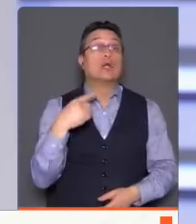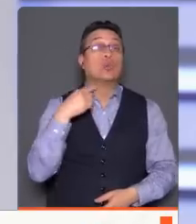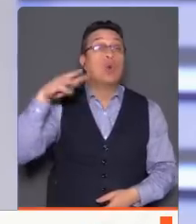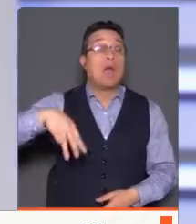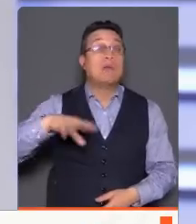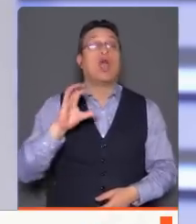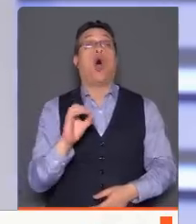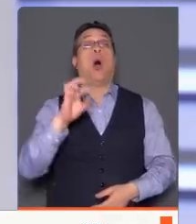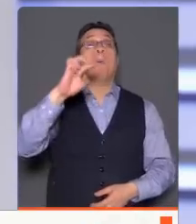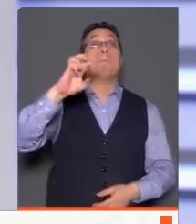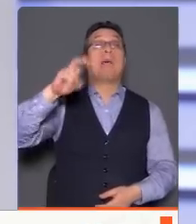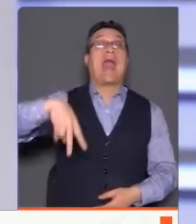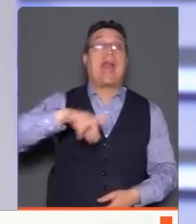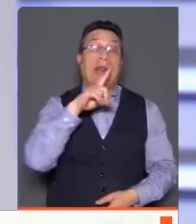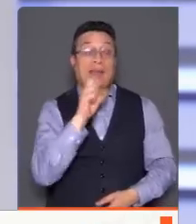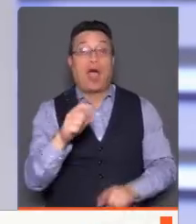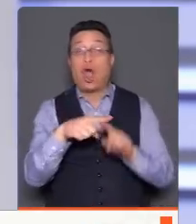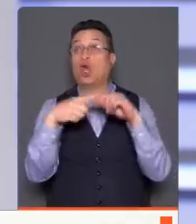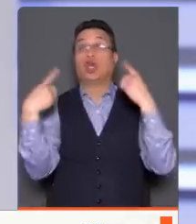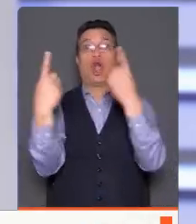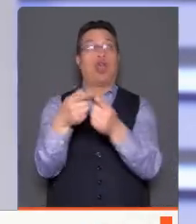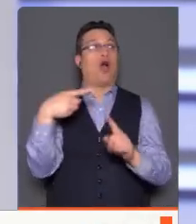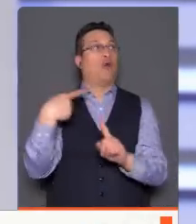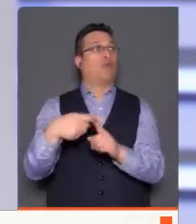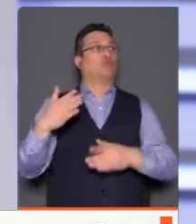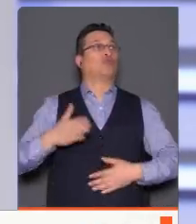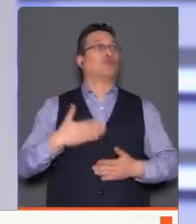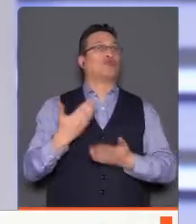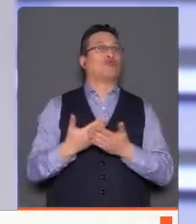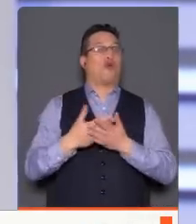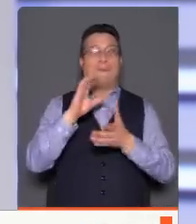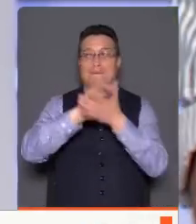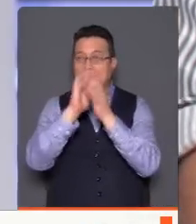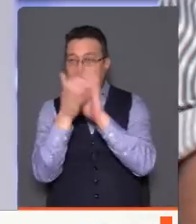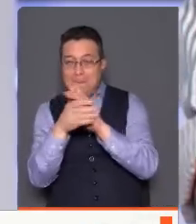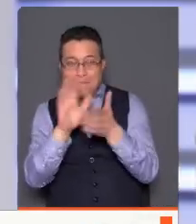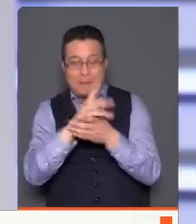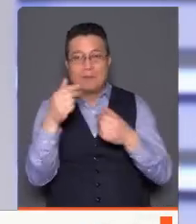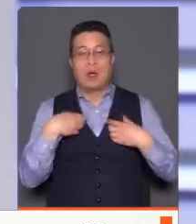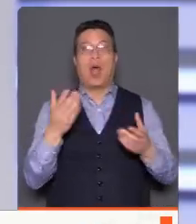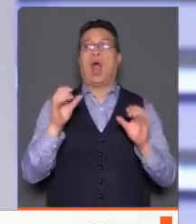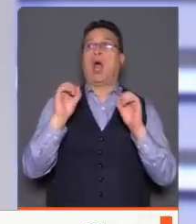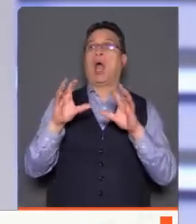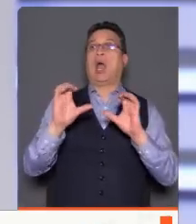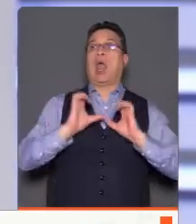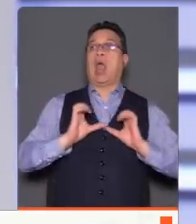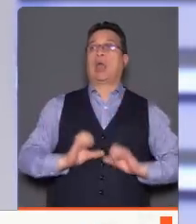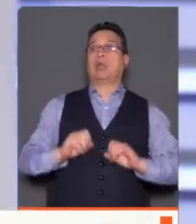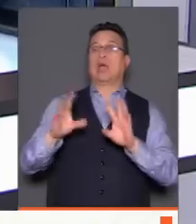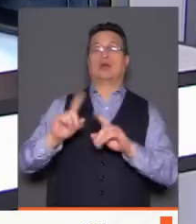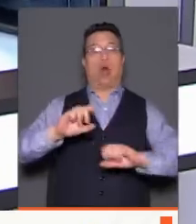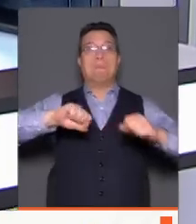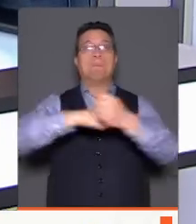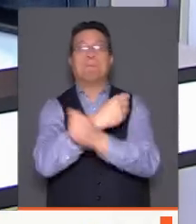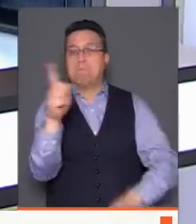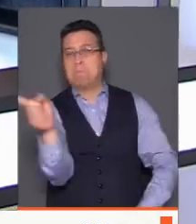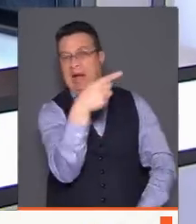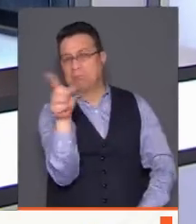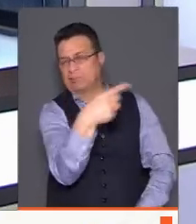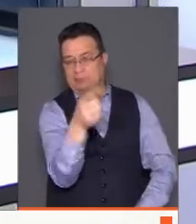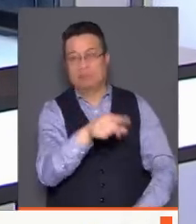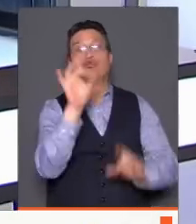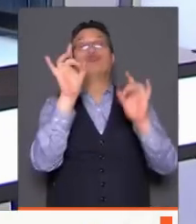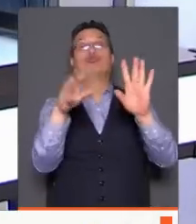Penta, o todos los que han sido beneficiados con actos de corrupción, en vez de clases de ética, estarían en la cárcel. Ya. Esto se consagra en la